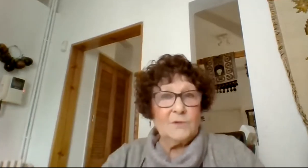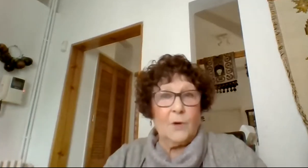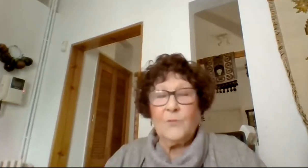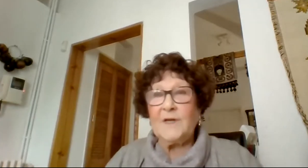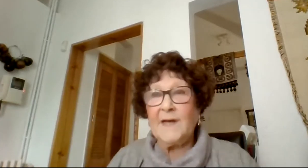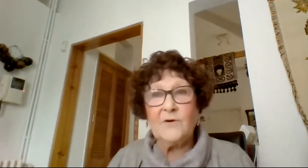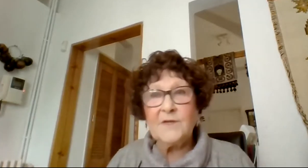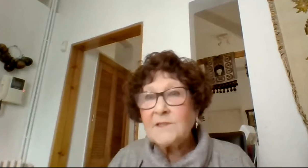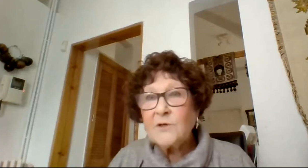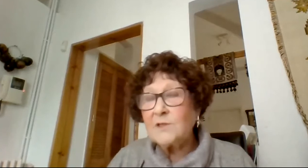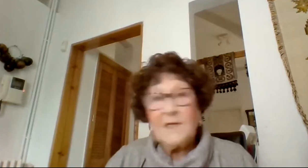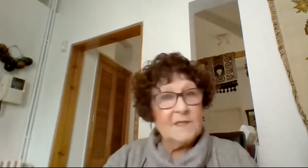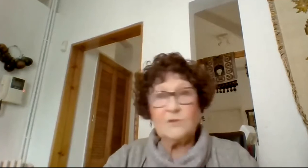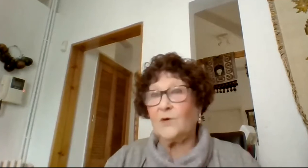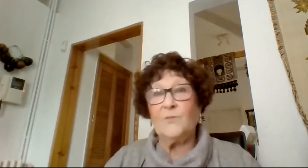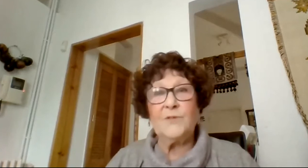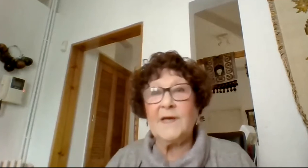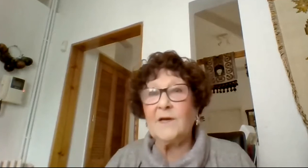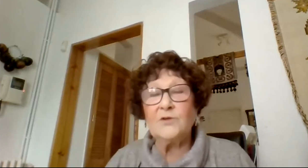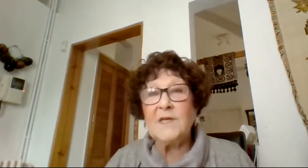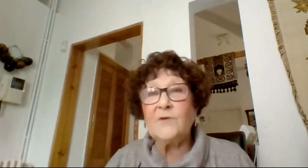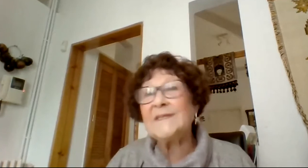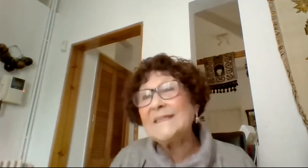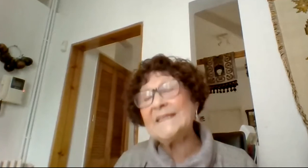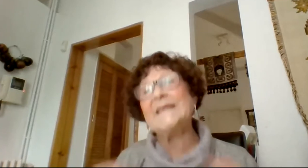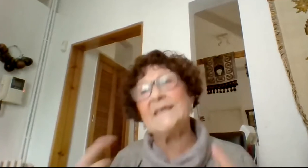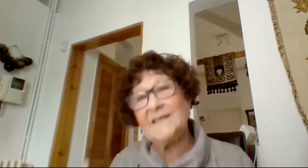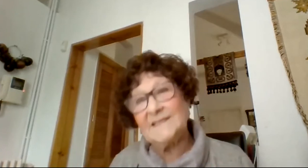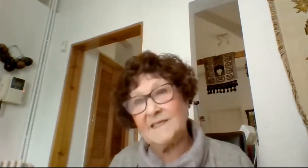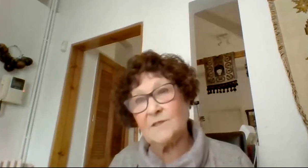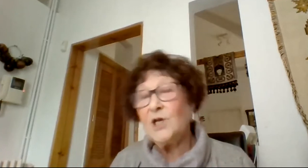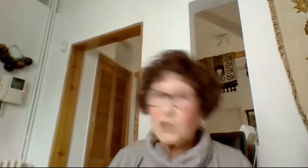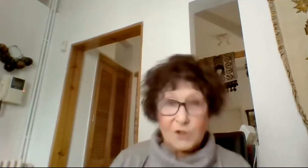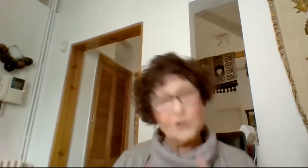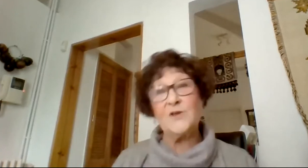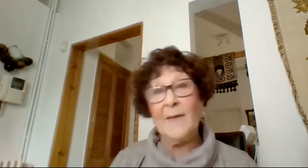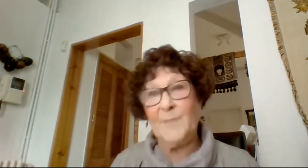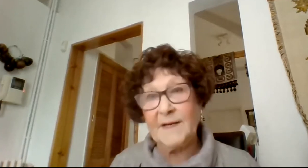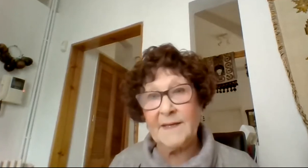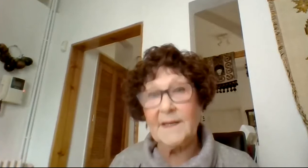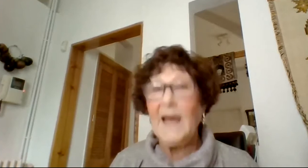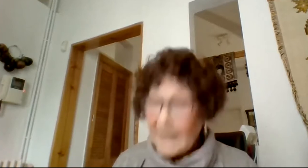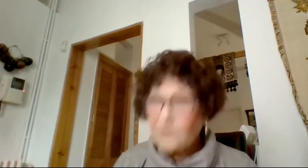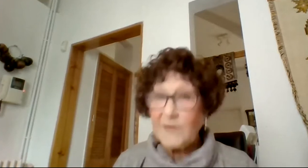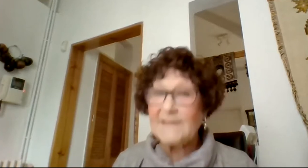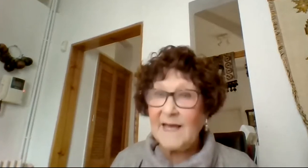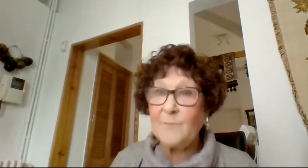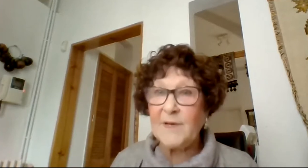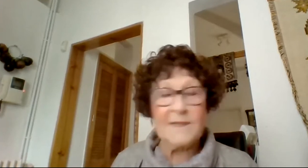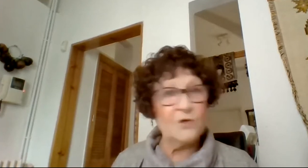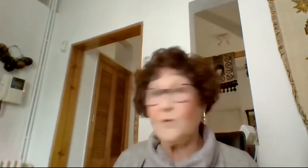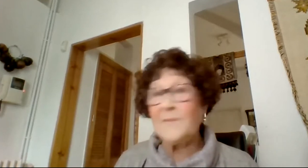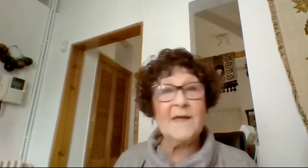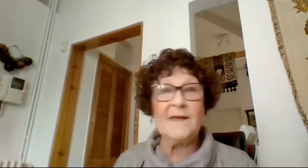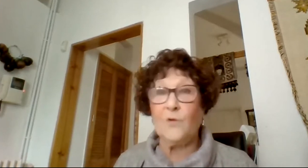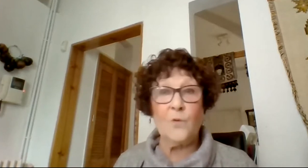Asperger, te comunicas con ellos se comunican contigo y te tienen que decir, yo soy Asperger, tú eres Asperger,